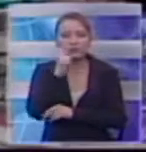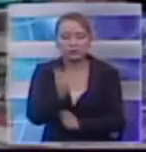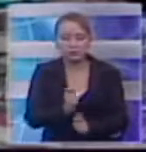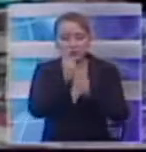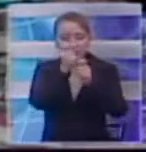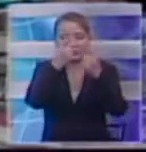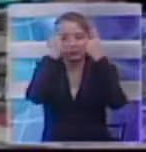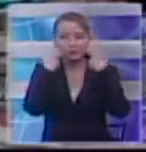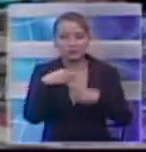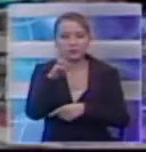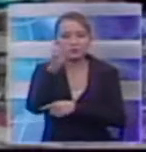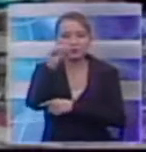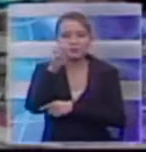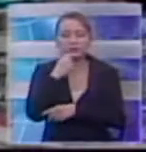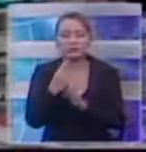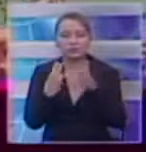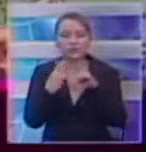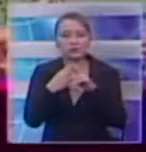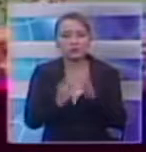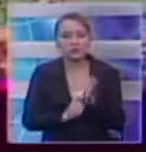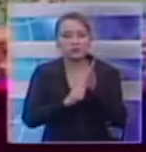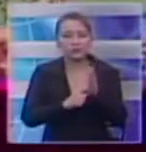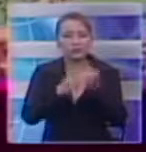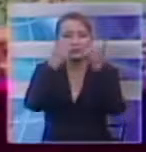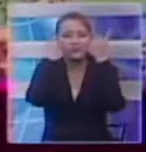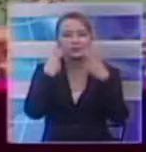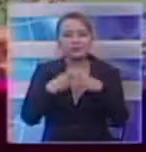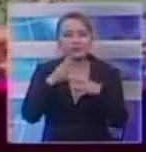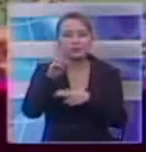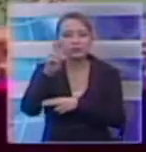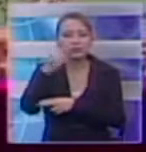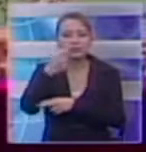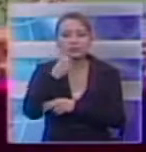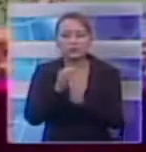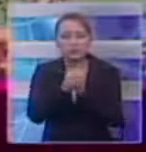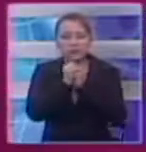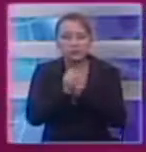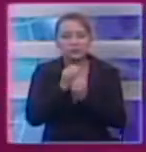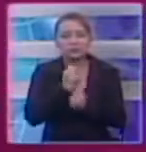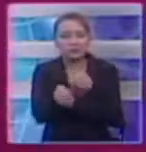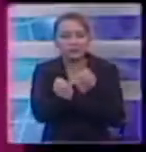Iglesia Virgen de Bronce la muestra denominada Virgencitas. No olviden llevar sus peticiones por el amor.